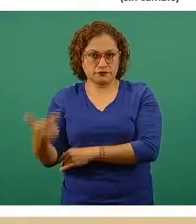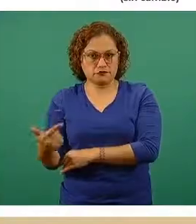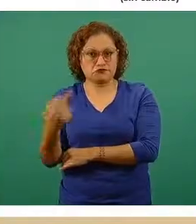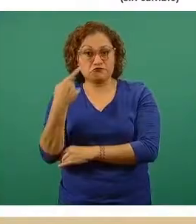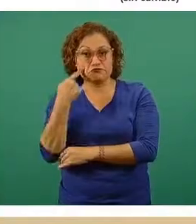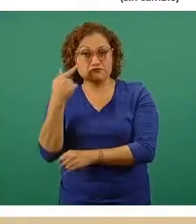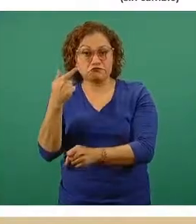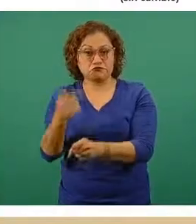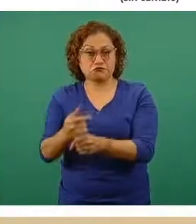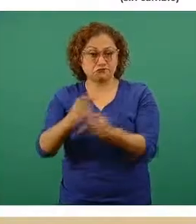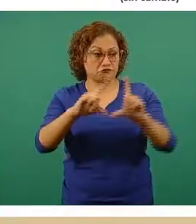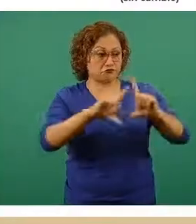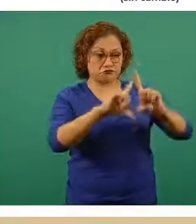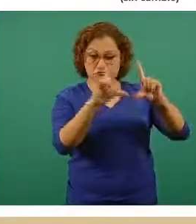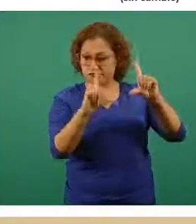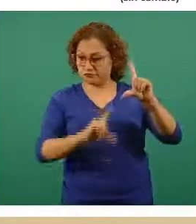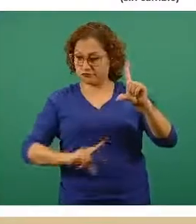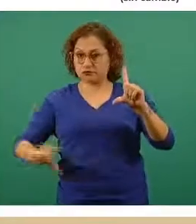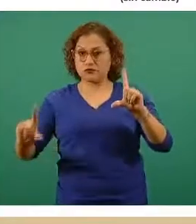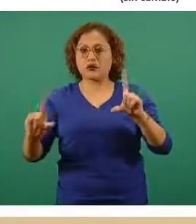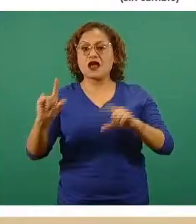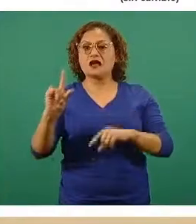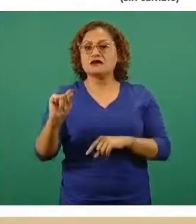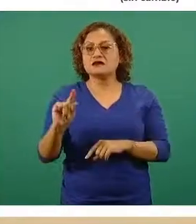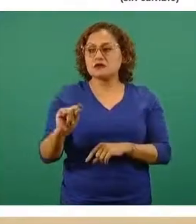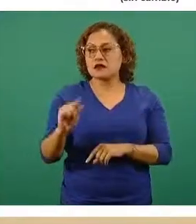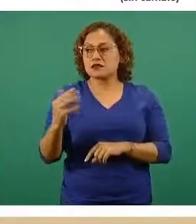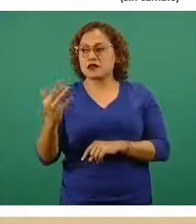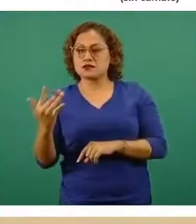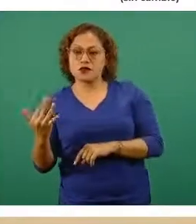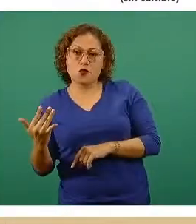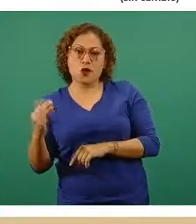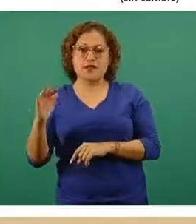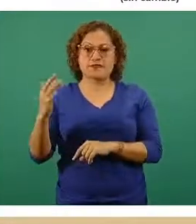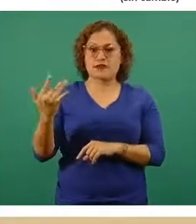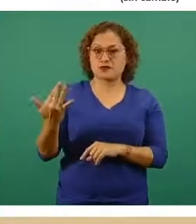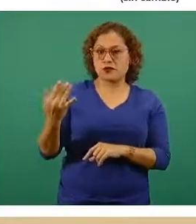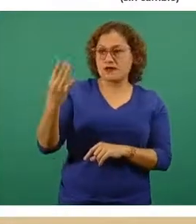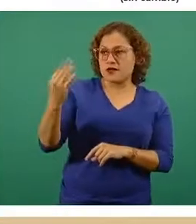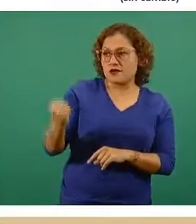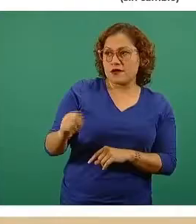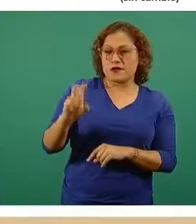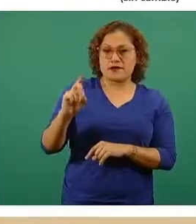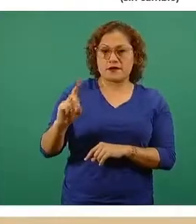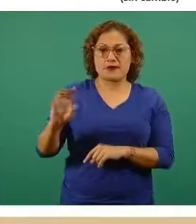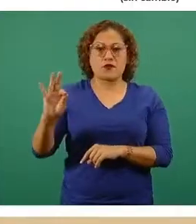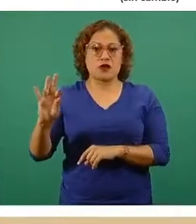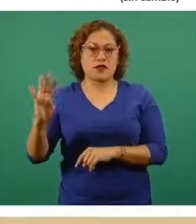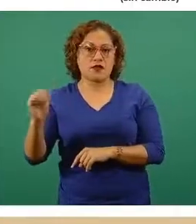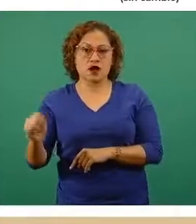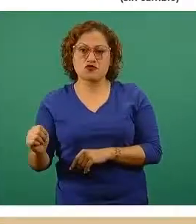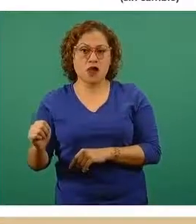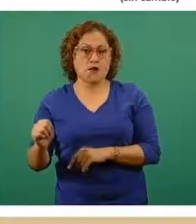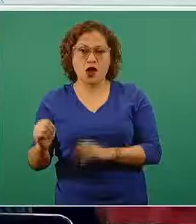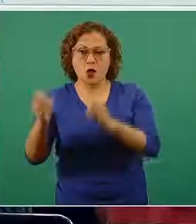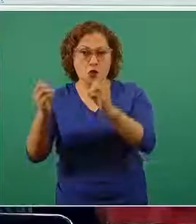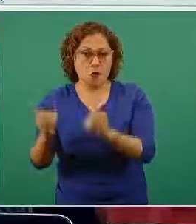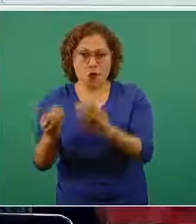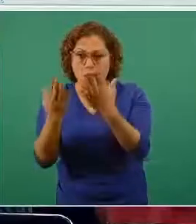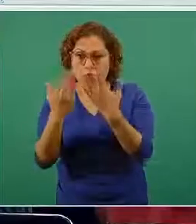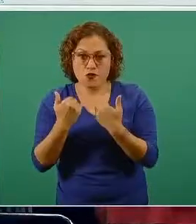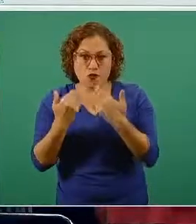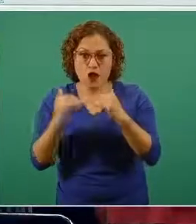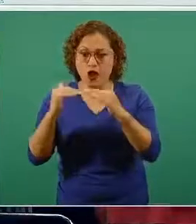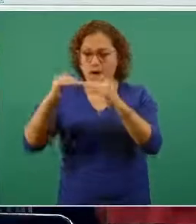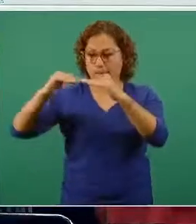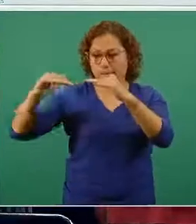entidad que tenga más del 70, ni entre 50 a 69, ni entre 30 a 49. Todo el país está con